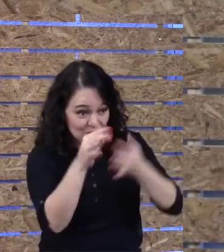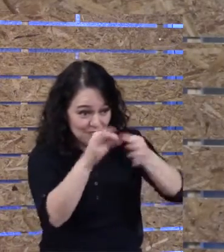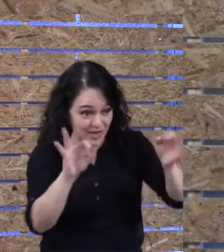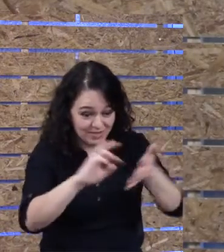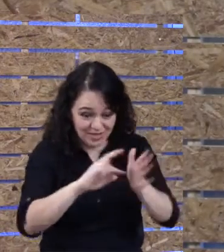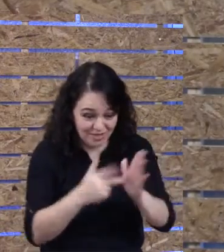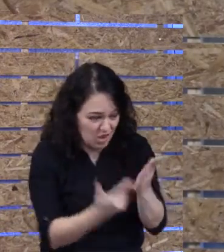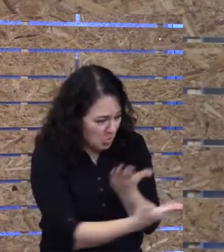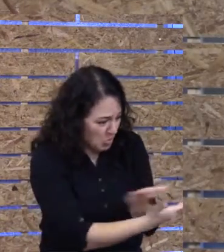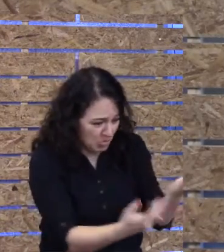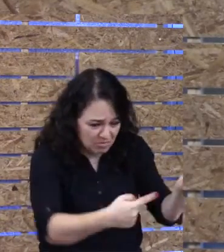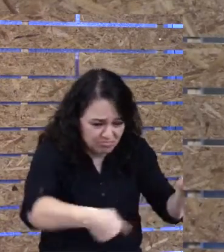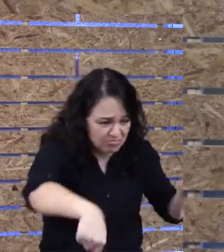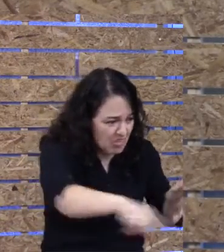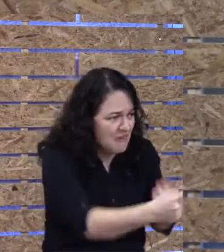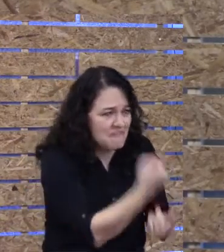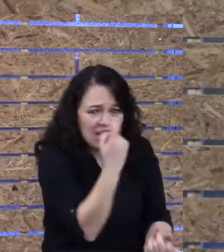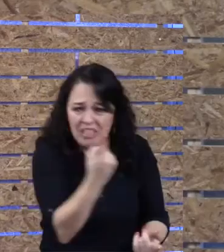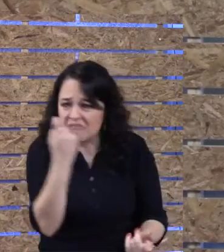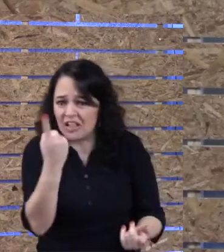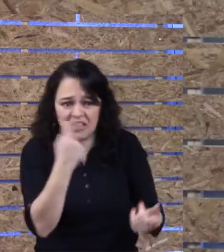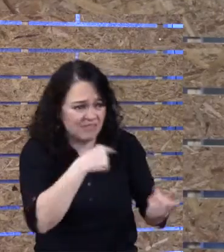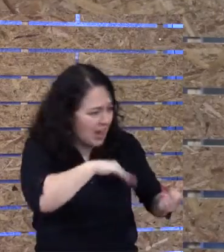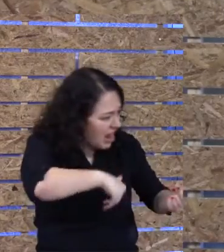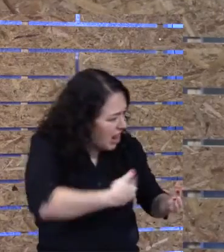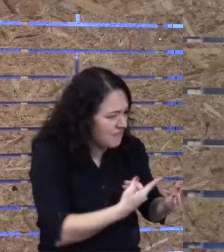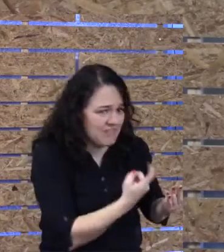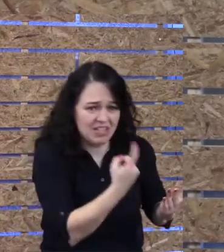Nada te hace falta.